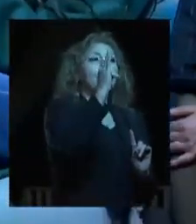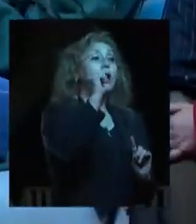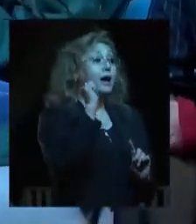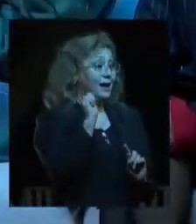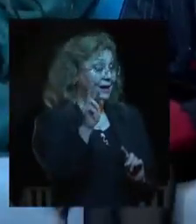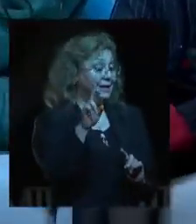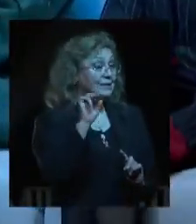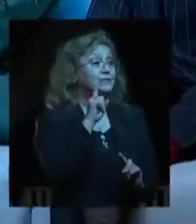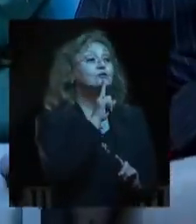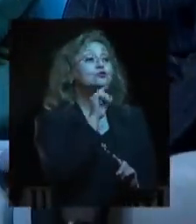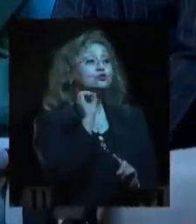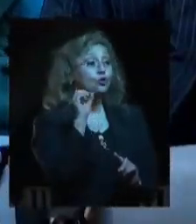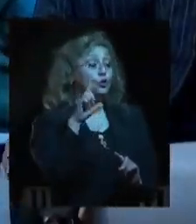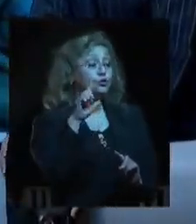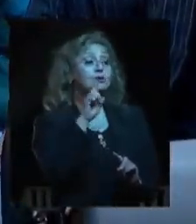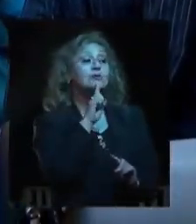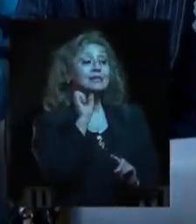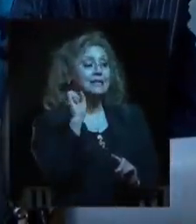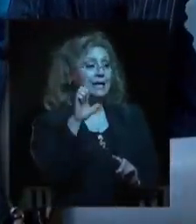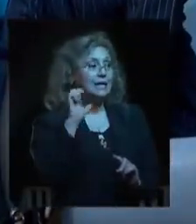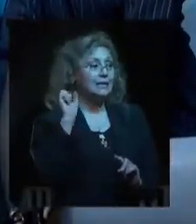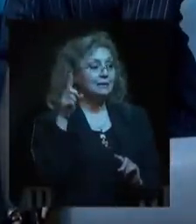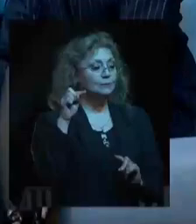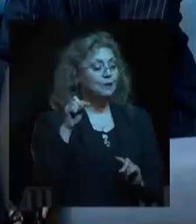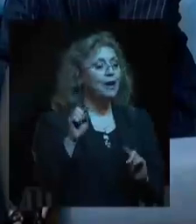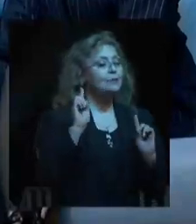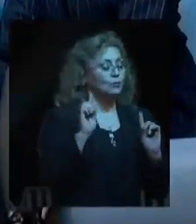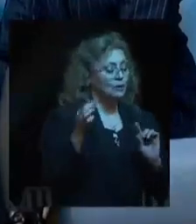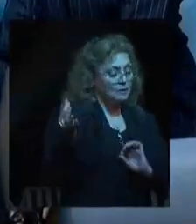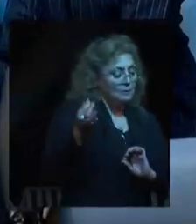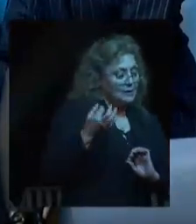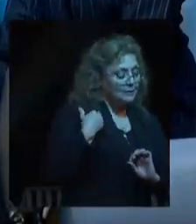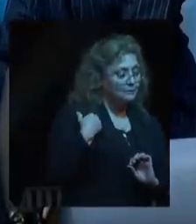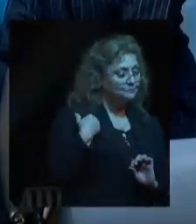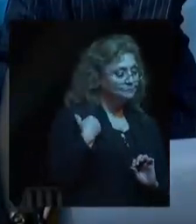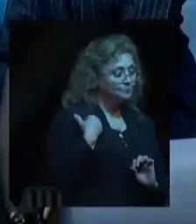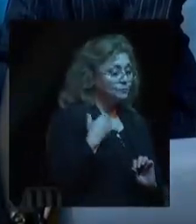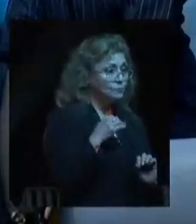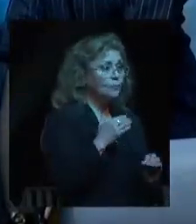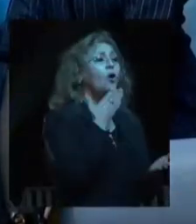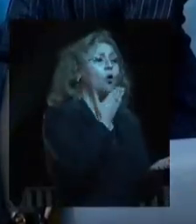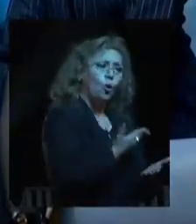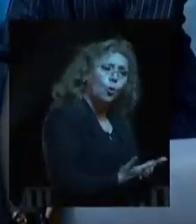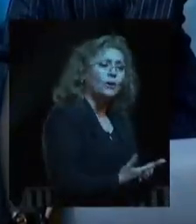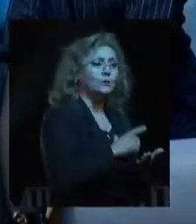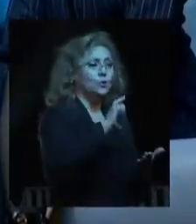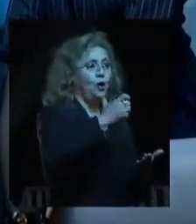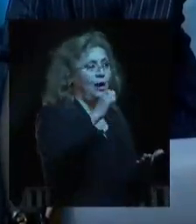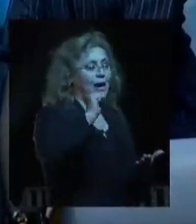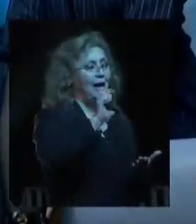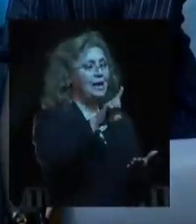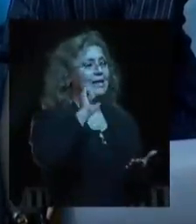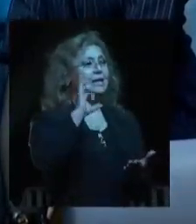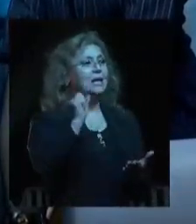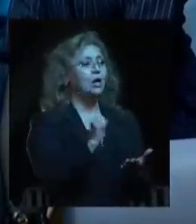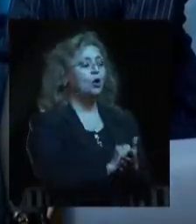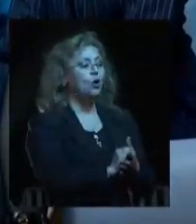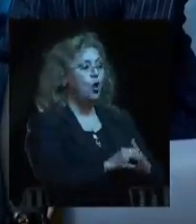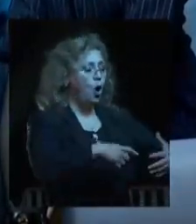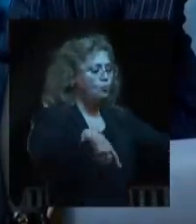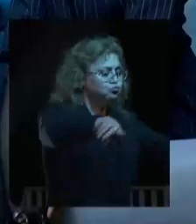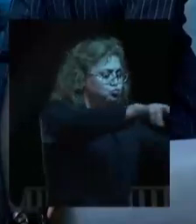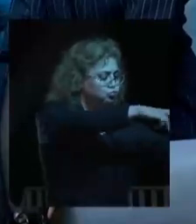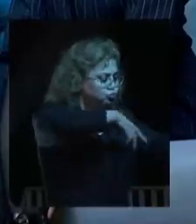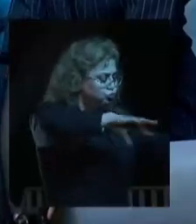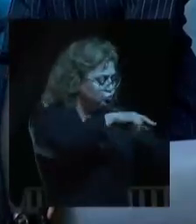mira, por ahí en alguna especulaba yo, cuando Galileo descubrió los cráteres,